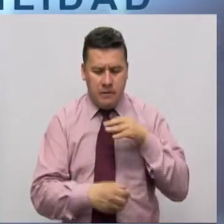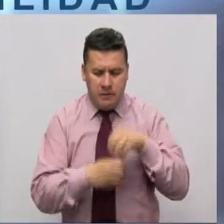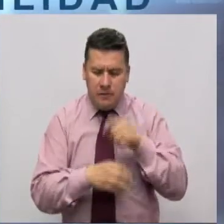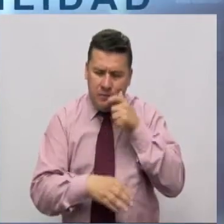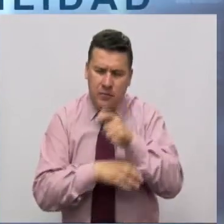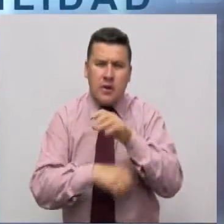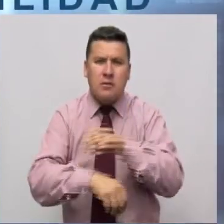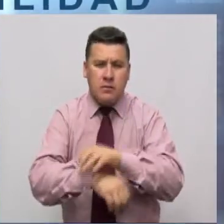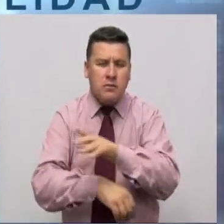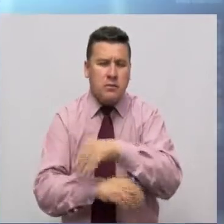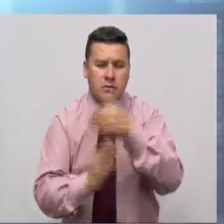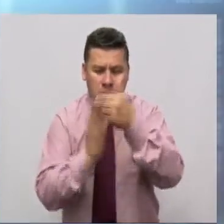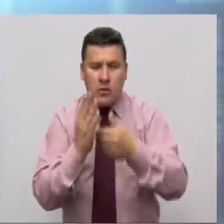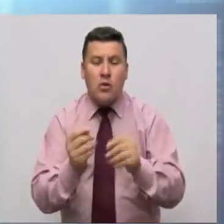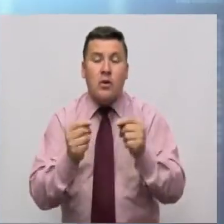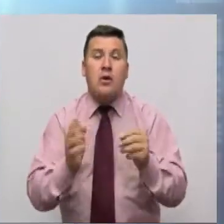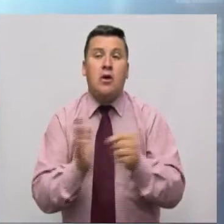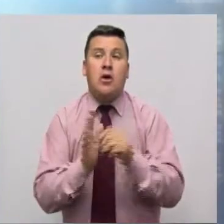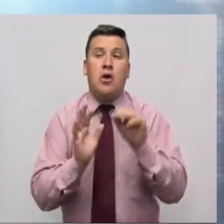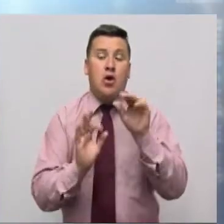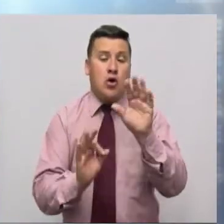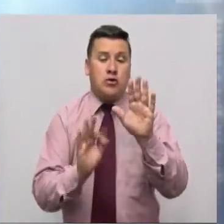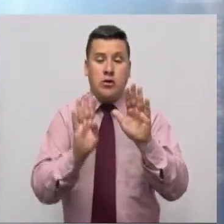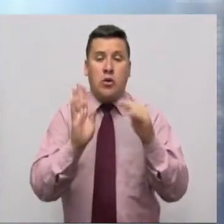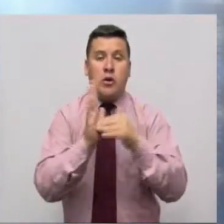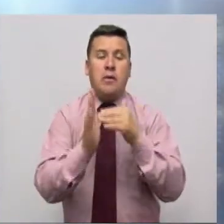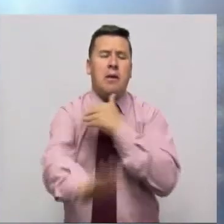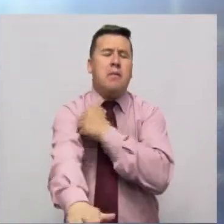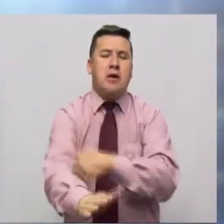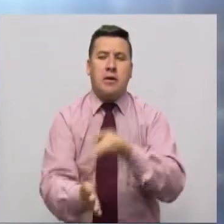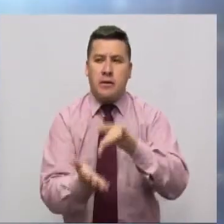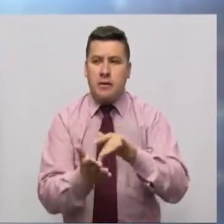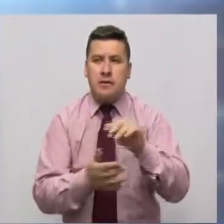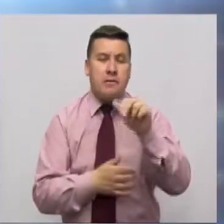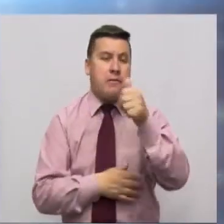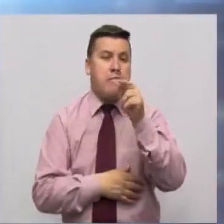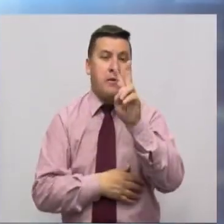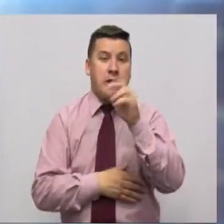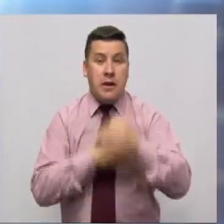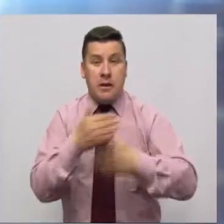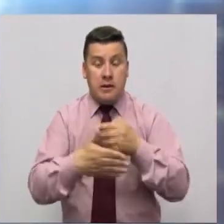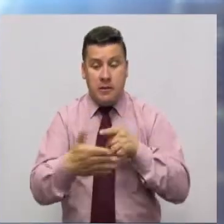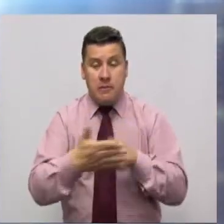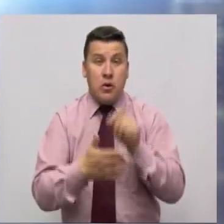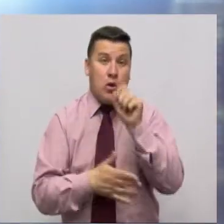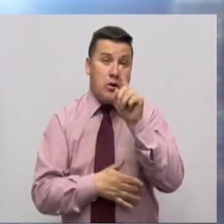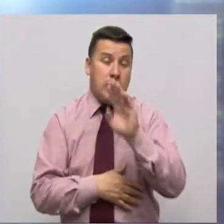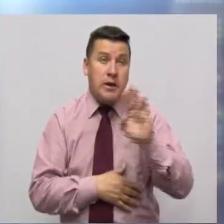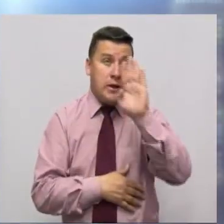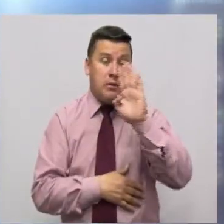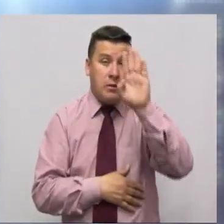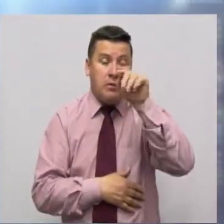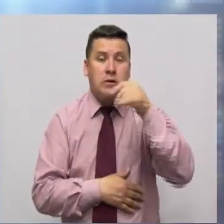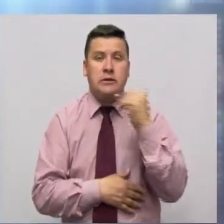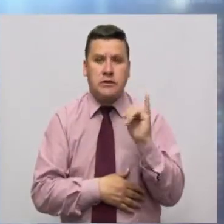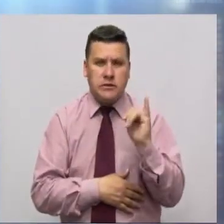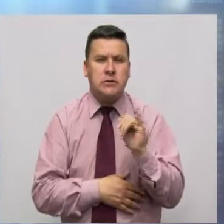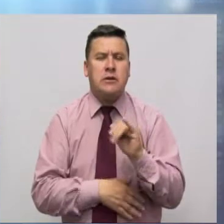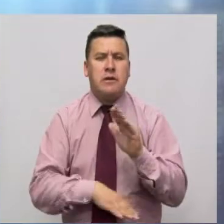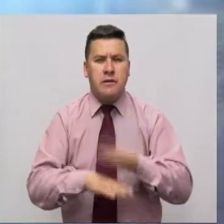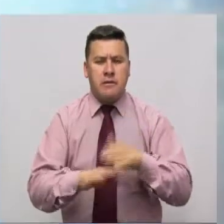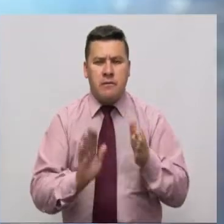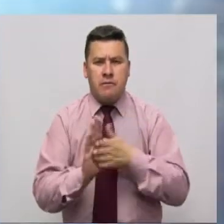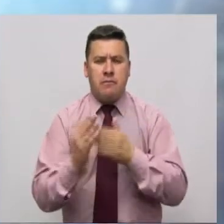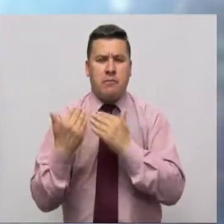responsabilidad fiscal cuya cuantía es cercana a los 84 mil millones de pesos. En 17 procesos en 11 departamentos ya